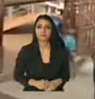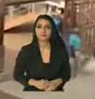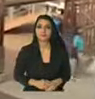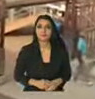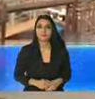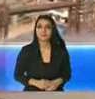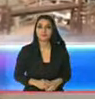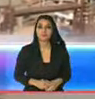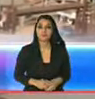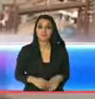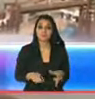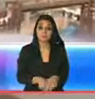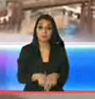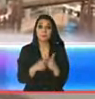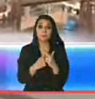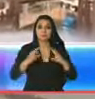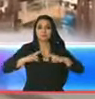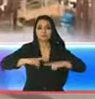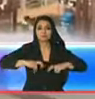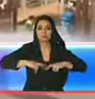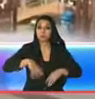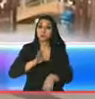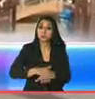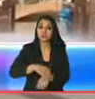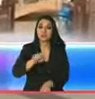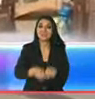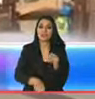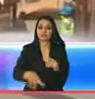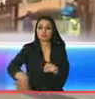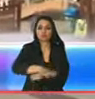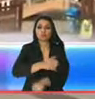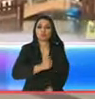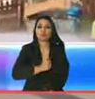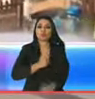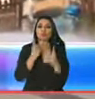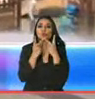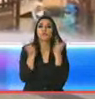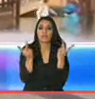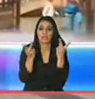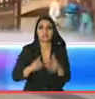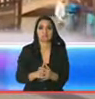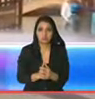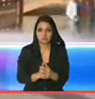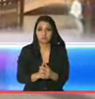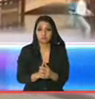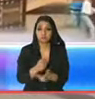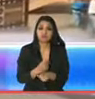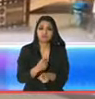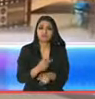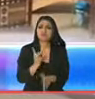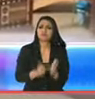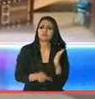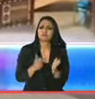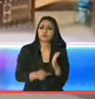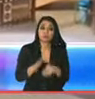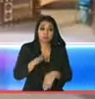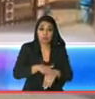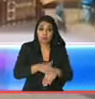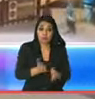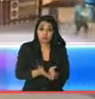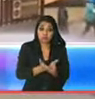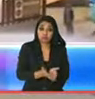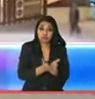Con ello se da inicio a la instrucción fiscal por el delito de daños a la propiedad pública y así establecer qué ocasionó que esta embarcación